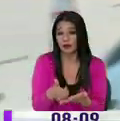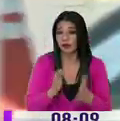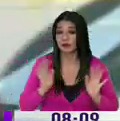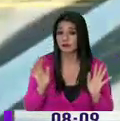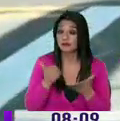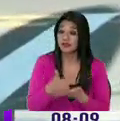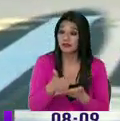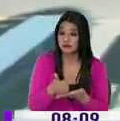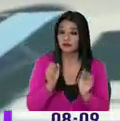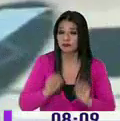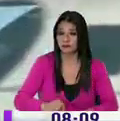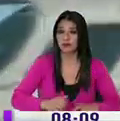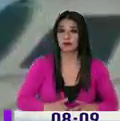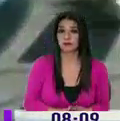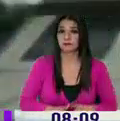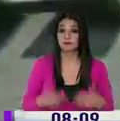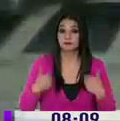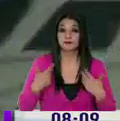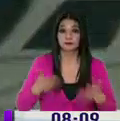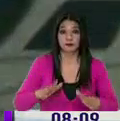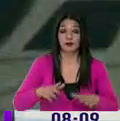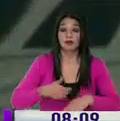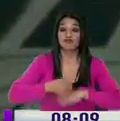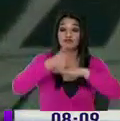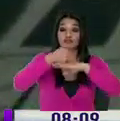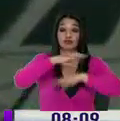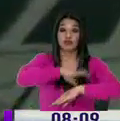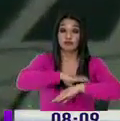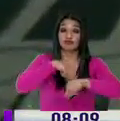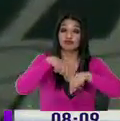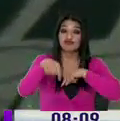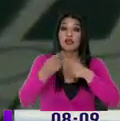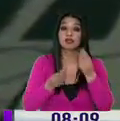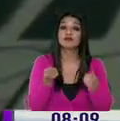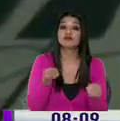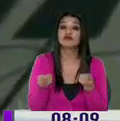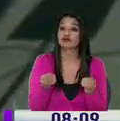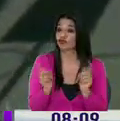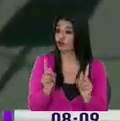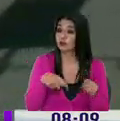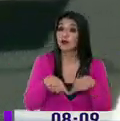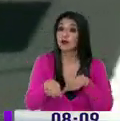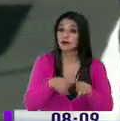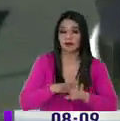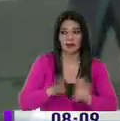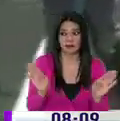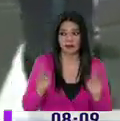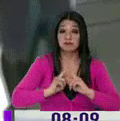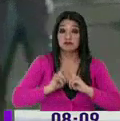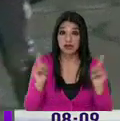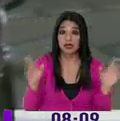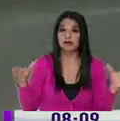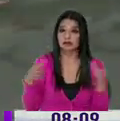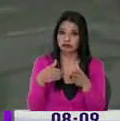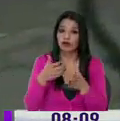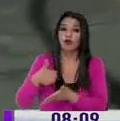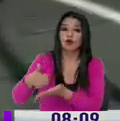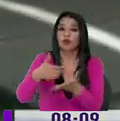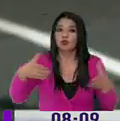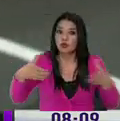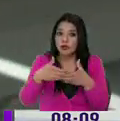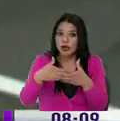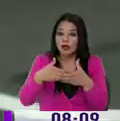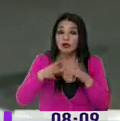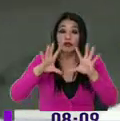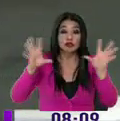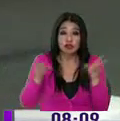qué formar ellos. Nosotros como Agencia Metropolitana lo que hacemos es controlar el tráfico, pero estamos trabajando en conjunto en la